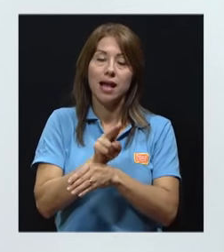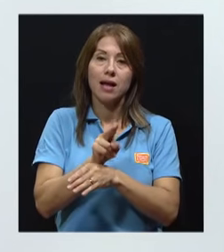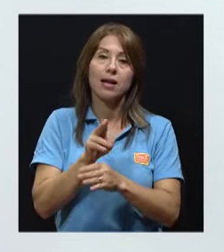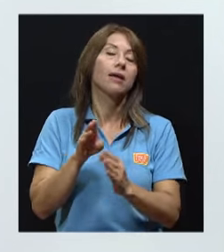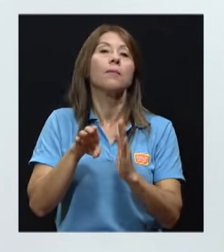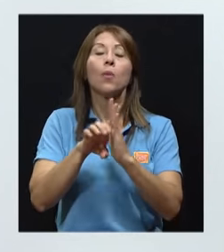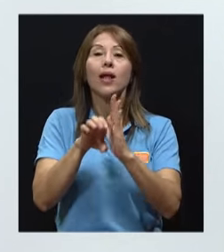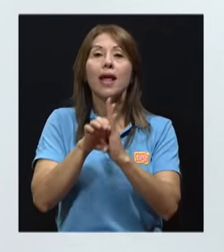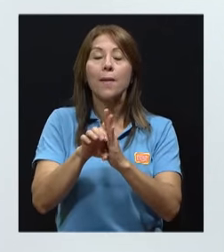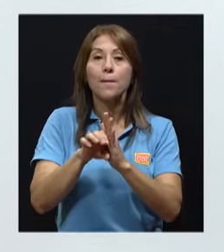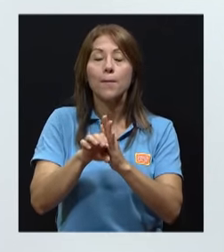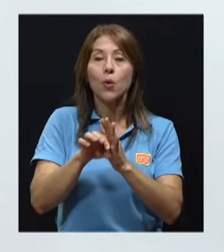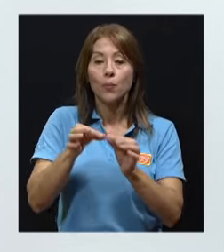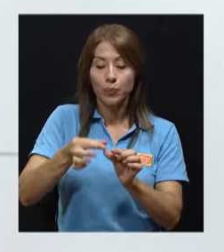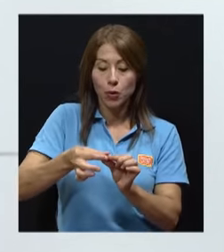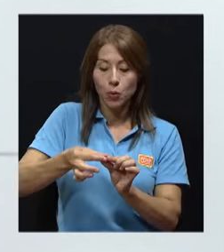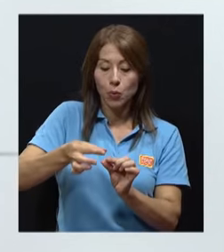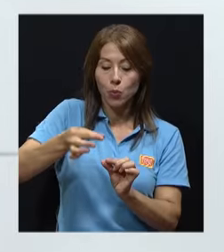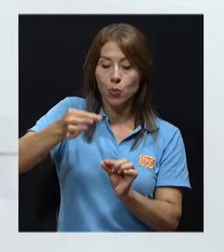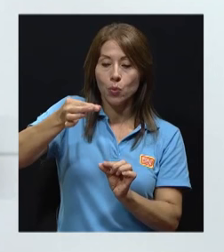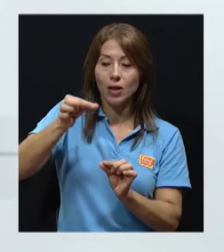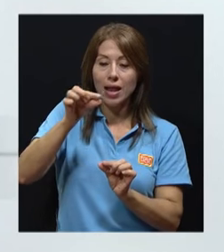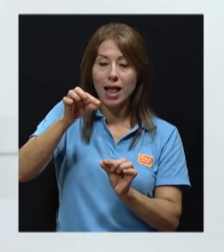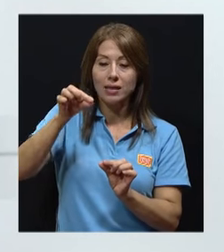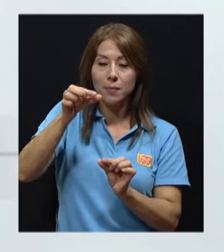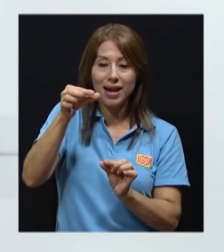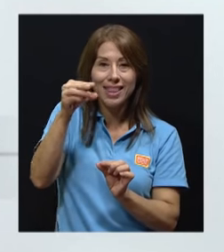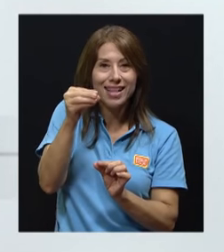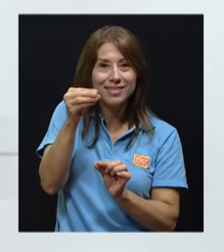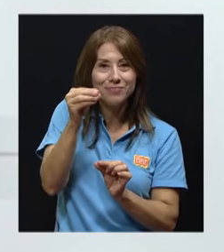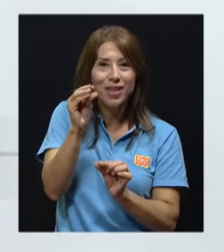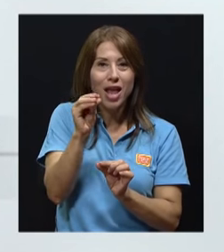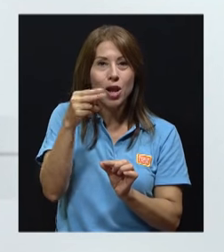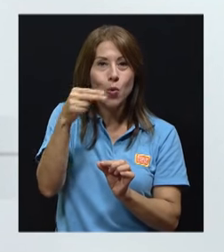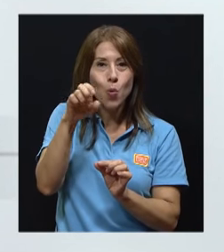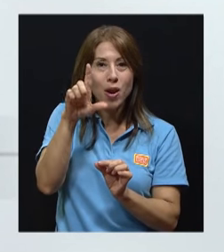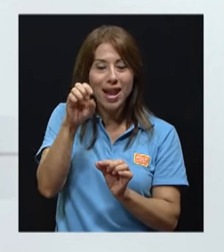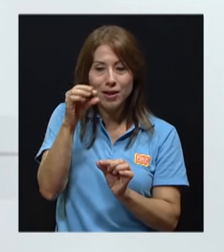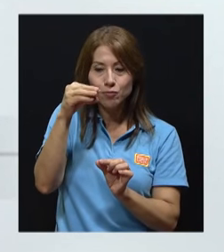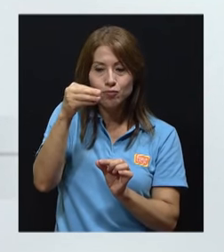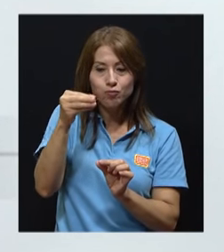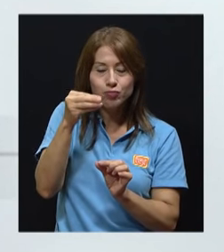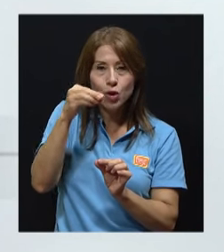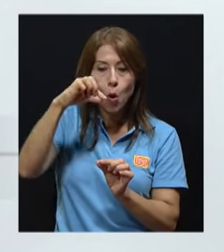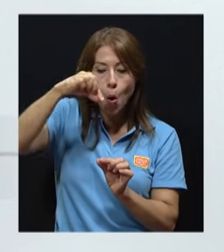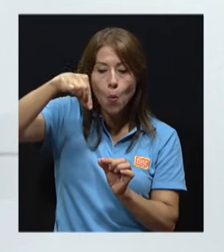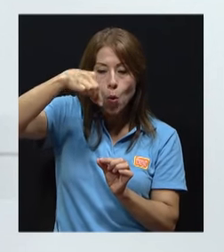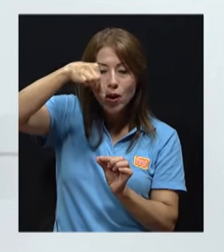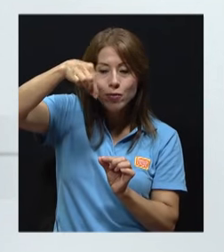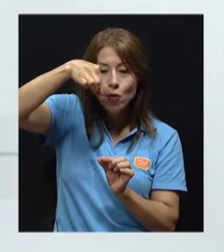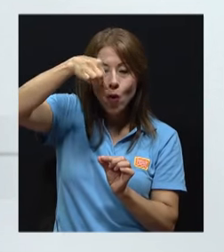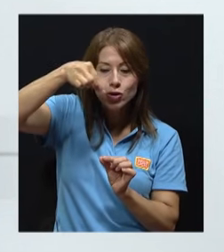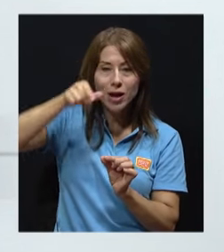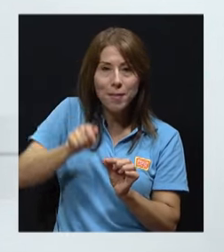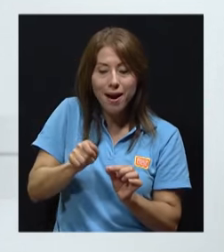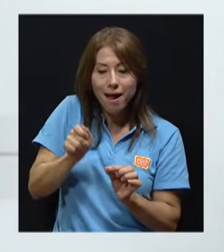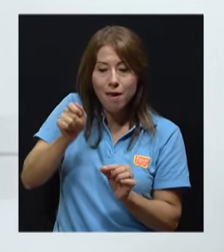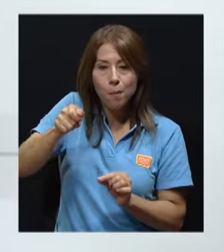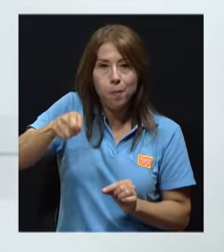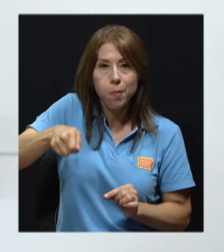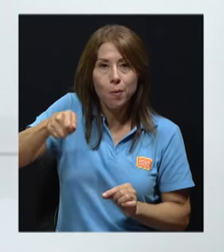eh el el ule para los la baquetas el tipo de ule cómo lo enrollan si muy